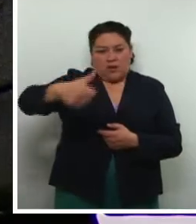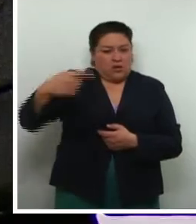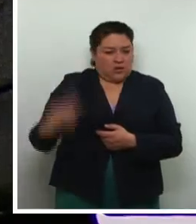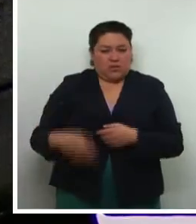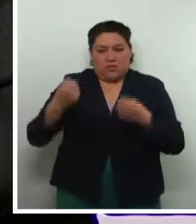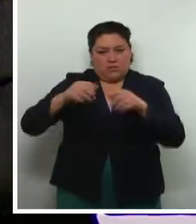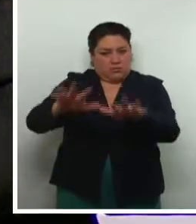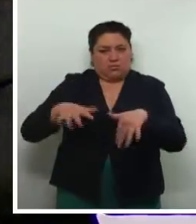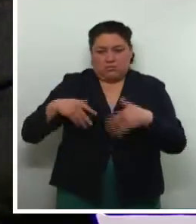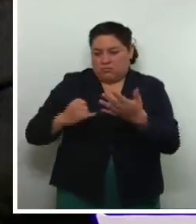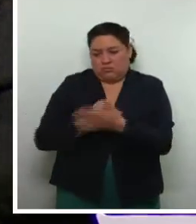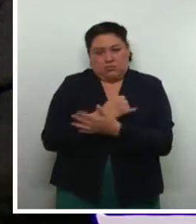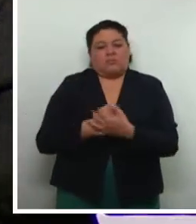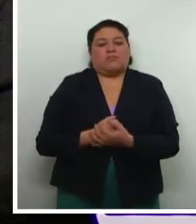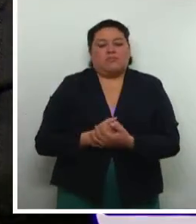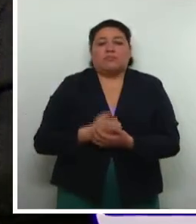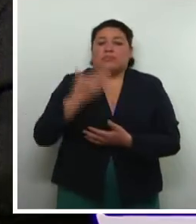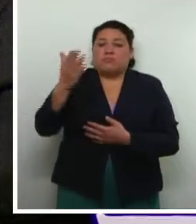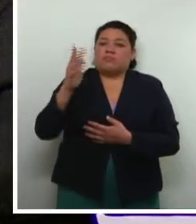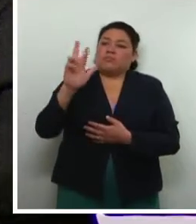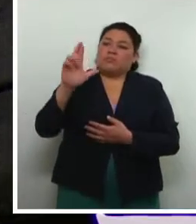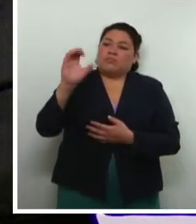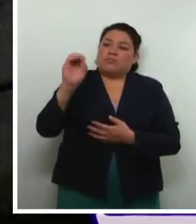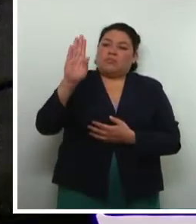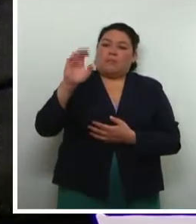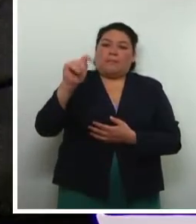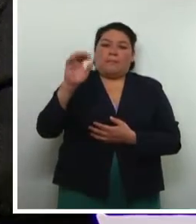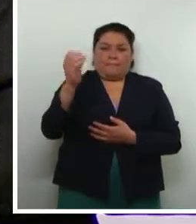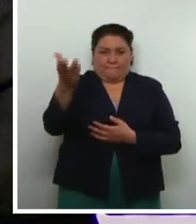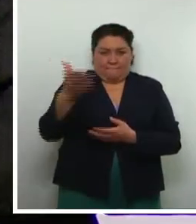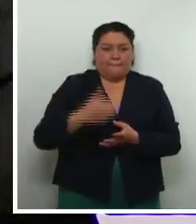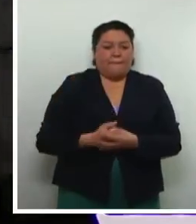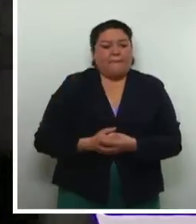esta Asamblea. Diputado Roberto López.